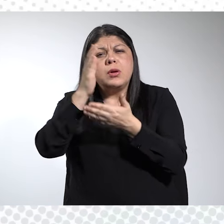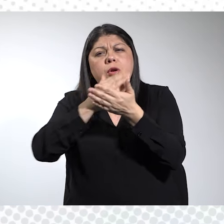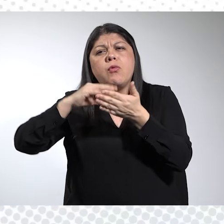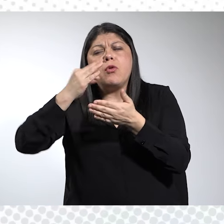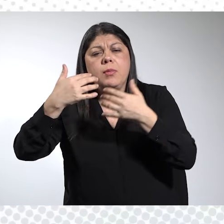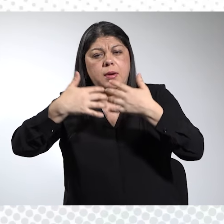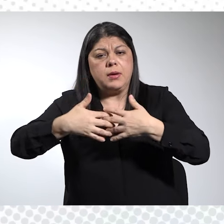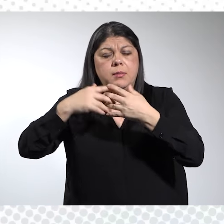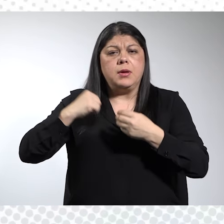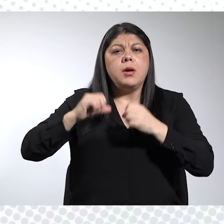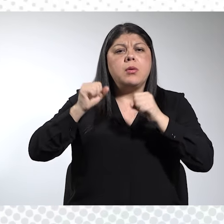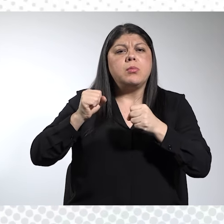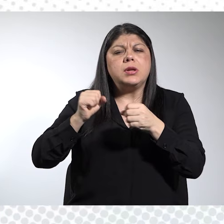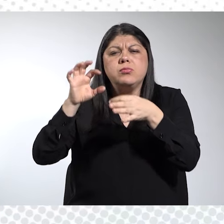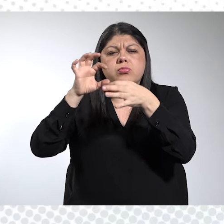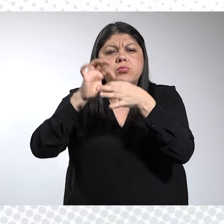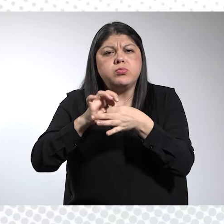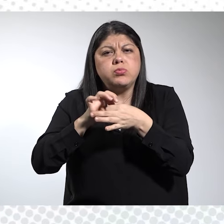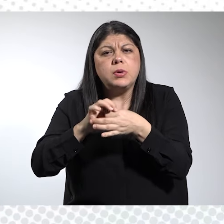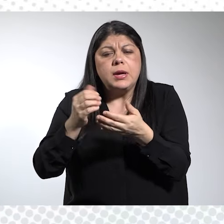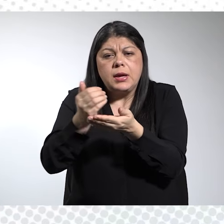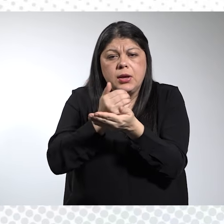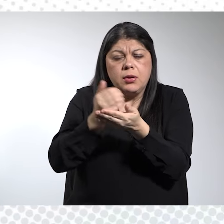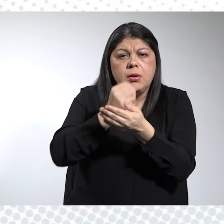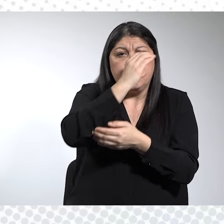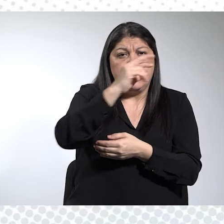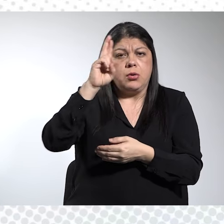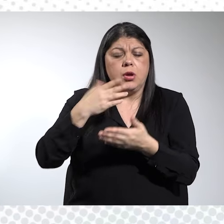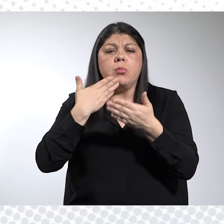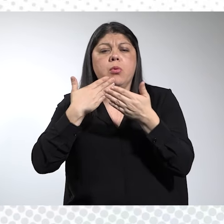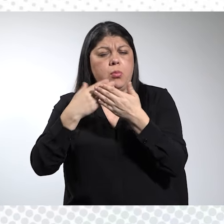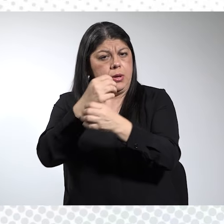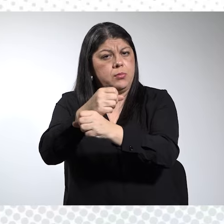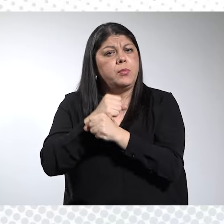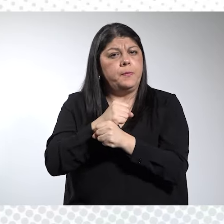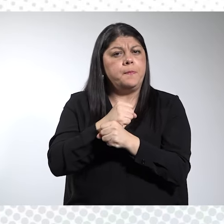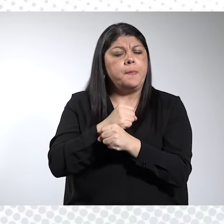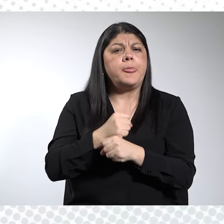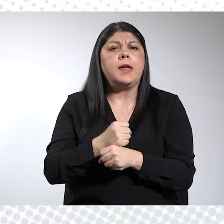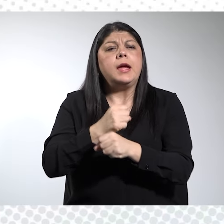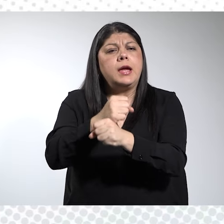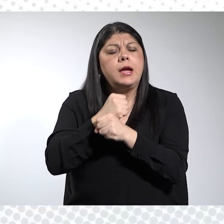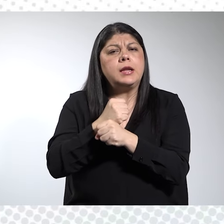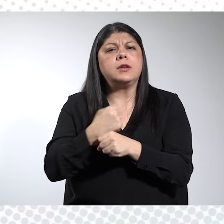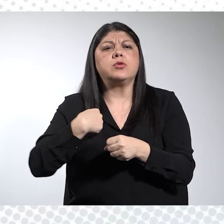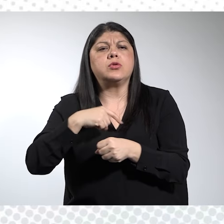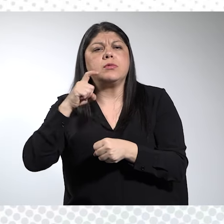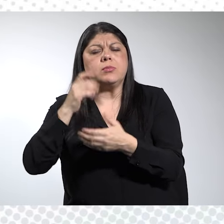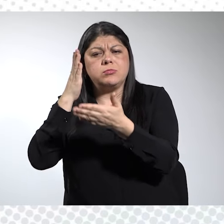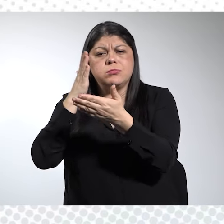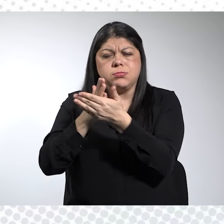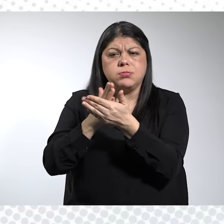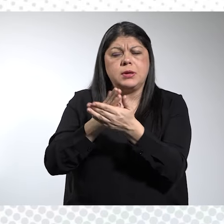la manera de que la empresa privada pueda conceptualizar que la inversión en Costa Rica es una inversión segura. Y garantizar esto tenemos